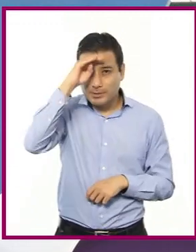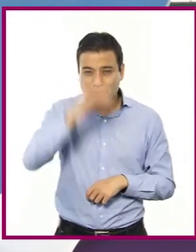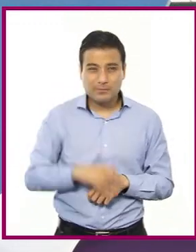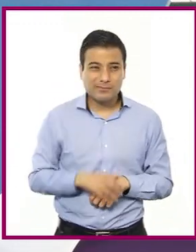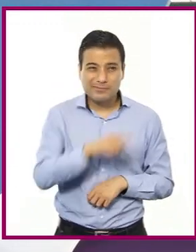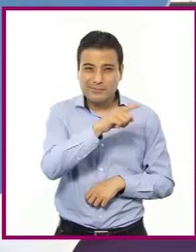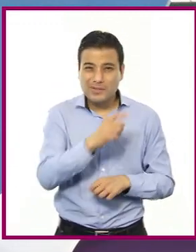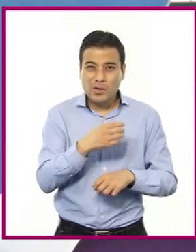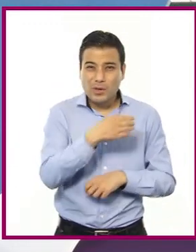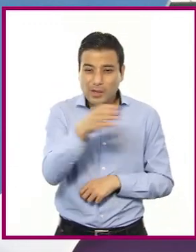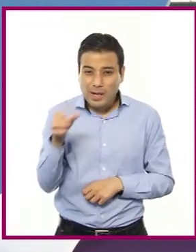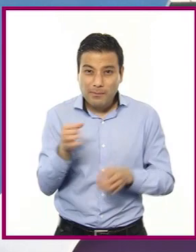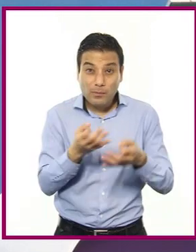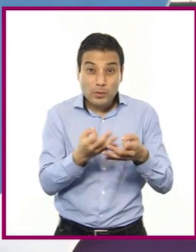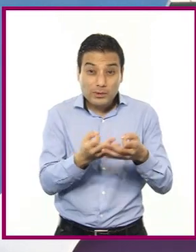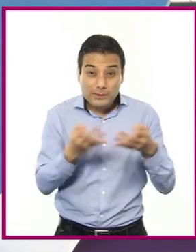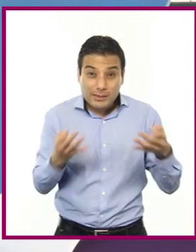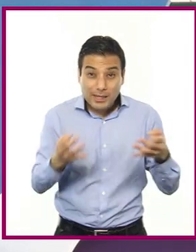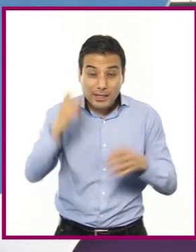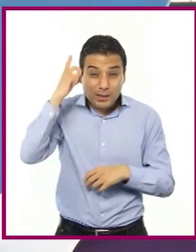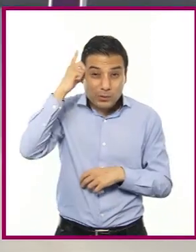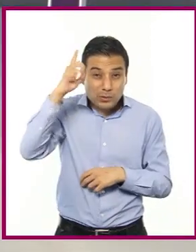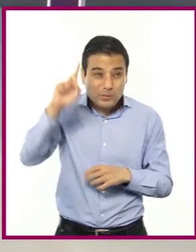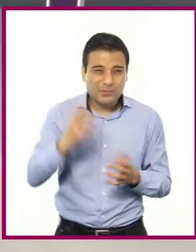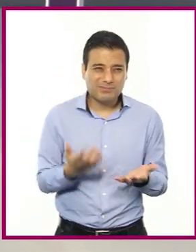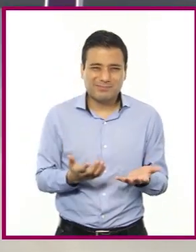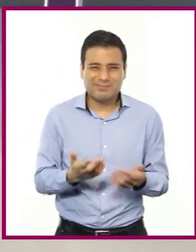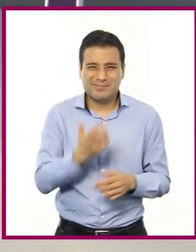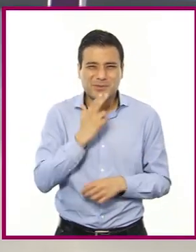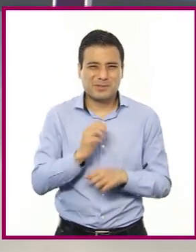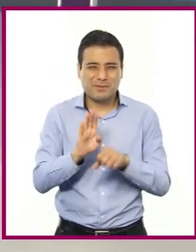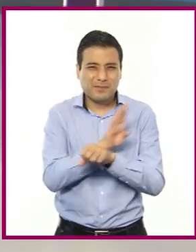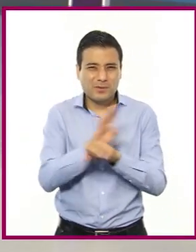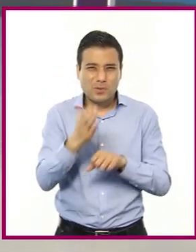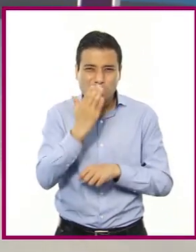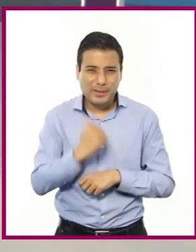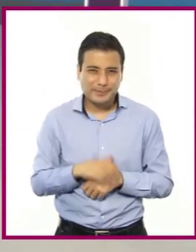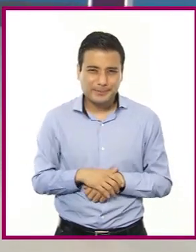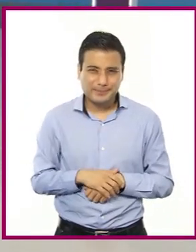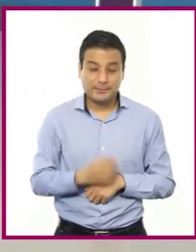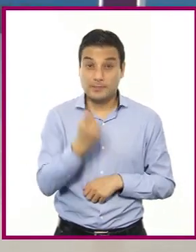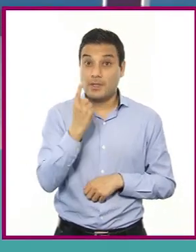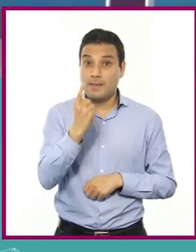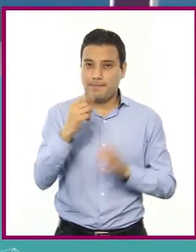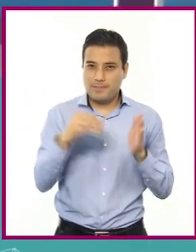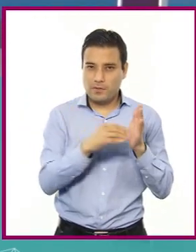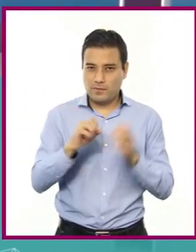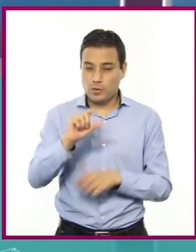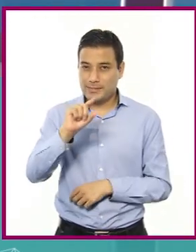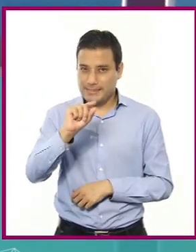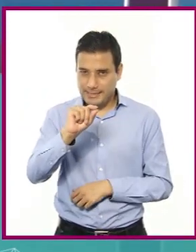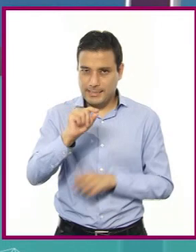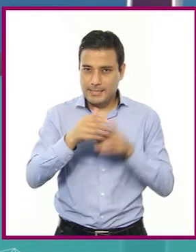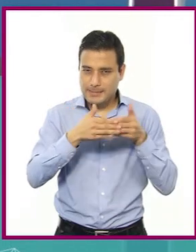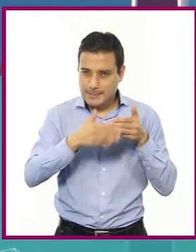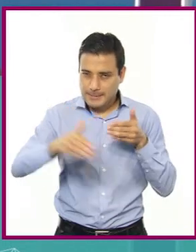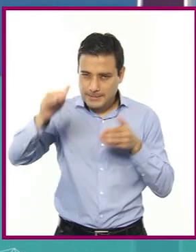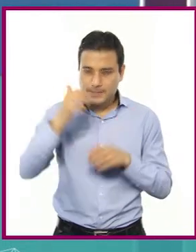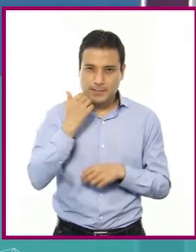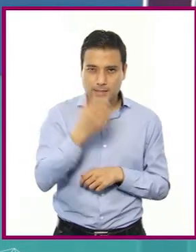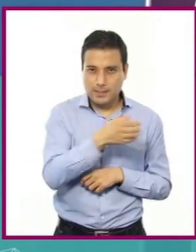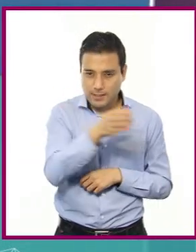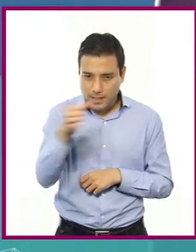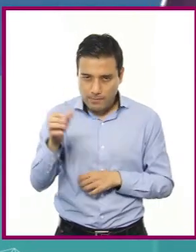vivir del autoconsumo se afianzó. A partir de los años 70 se buscó superar la crisis del